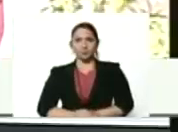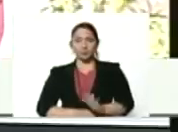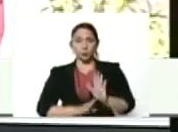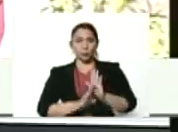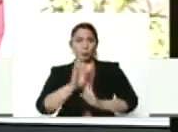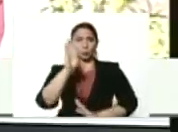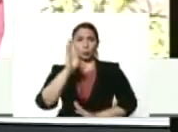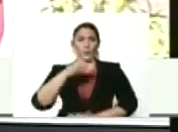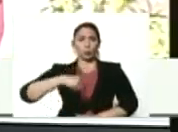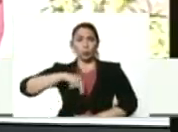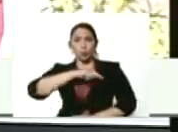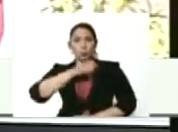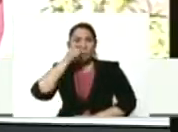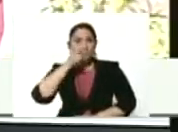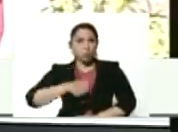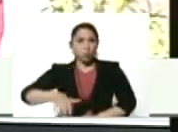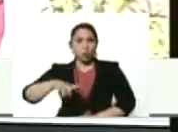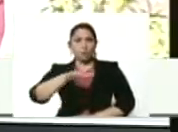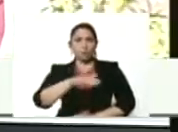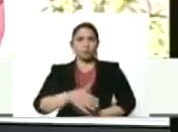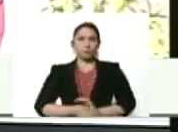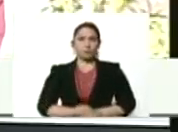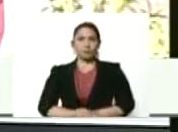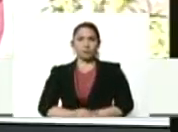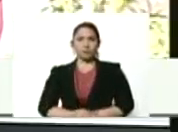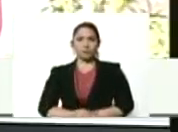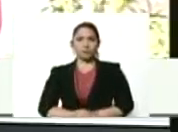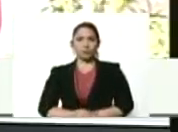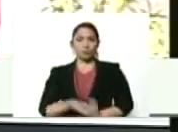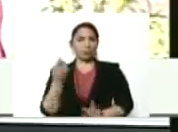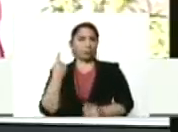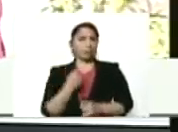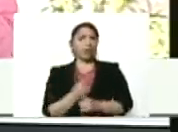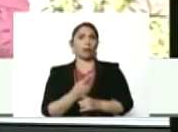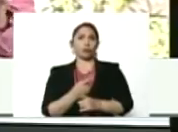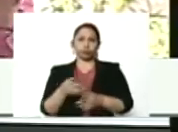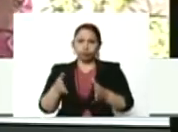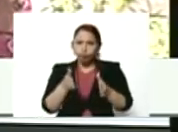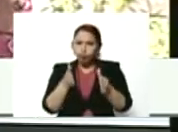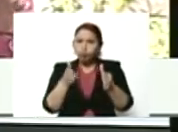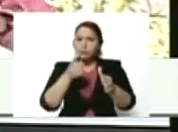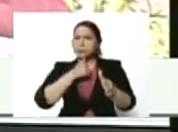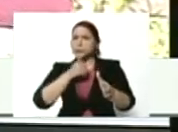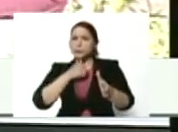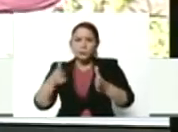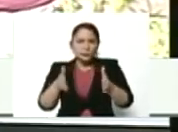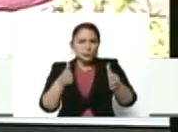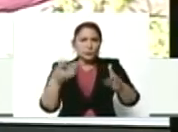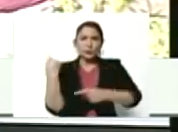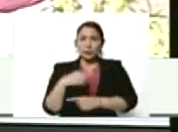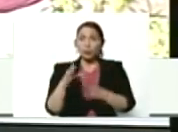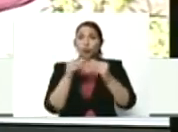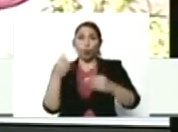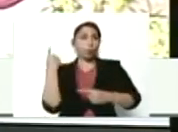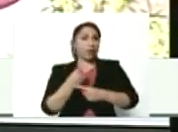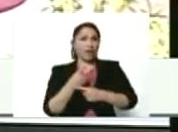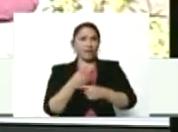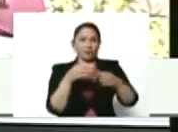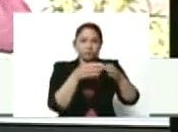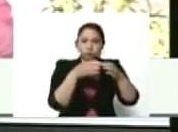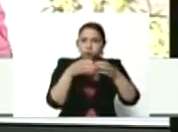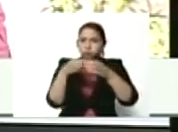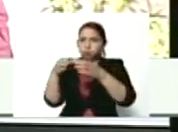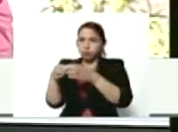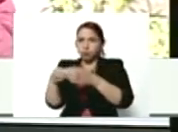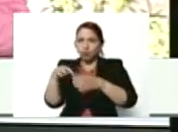crecientes de nuestro pueblo. Tenemos que perseverar en ese camino. Tenemos todo para perseverar, pero hay que armar el